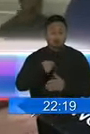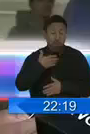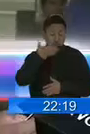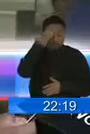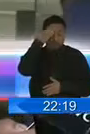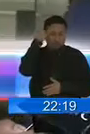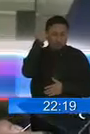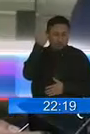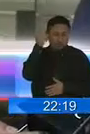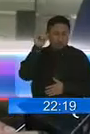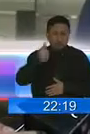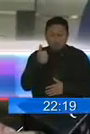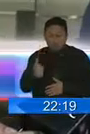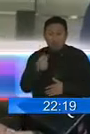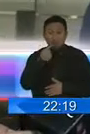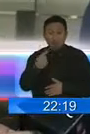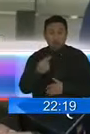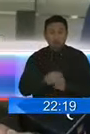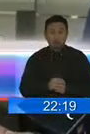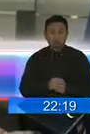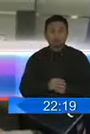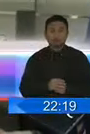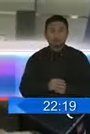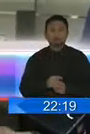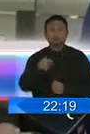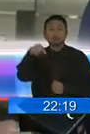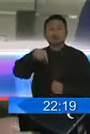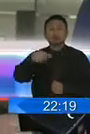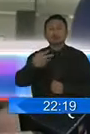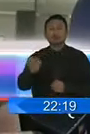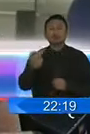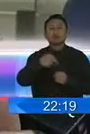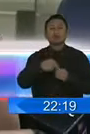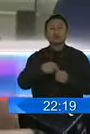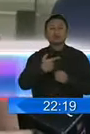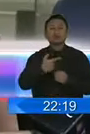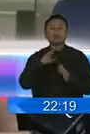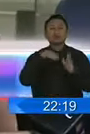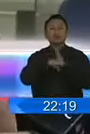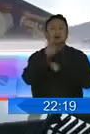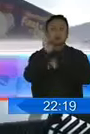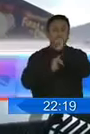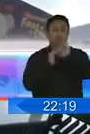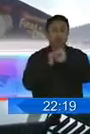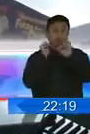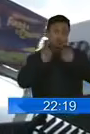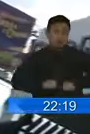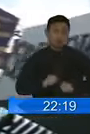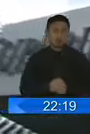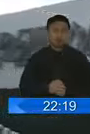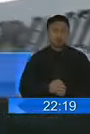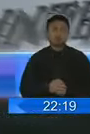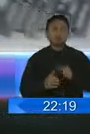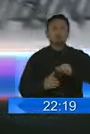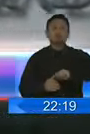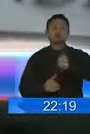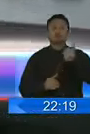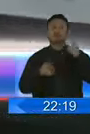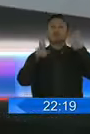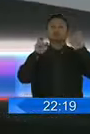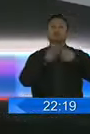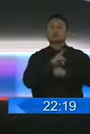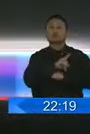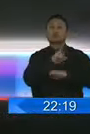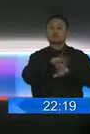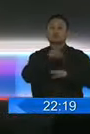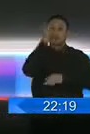y así lo dijo ella, debe facilitarse la participación de la banca extranjera, ¿por qué no? De otra parte, otro punto que preocupa a la super de